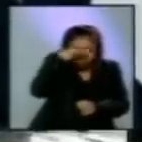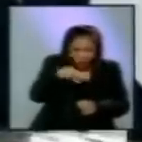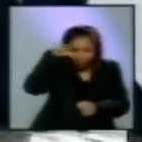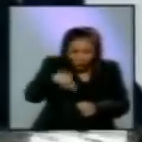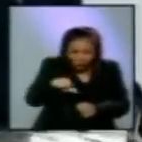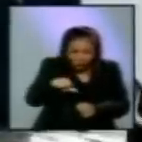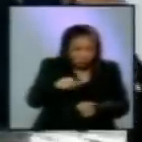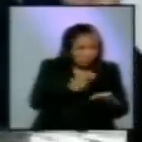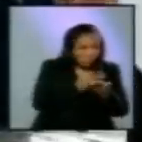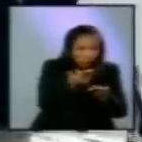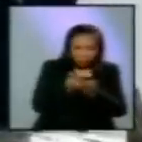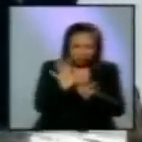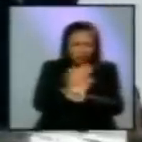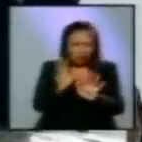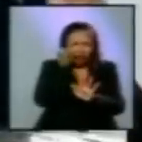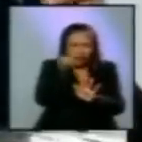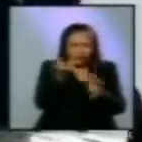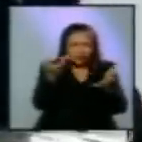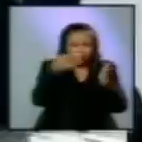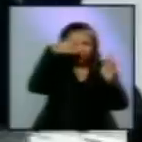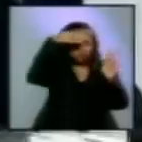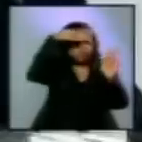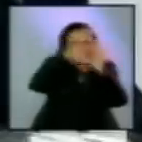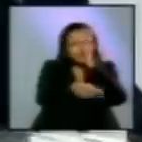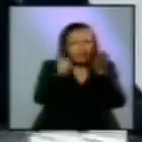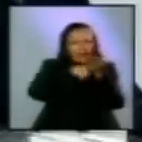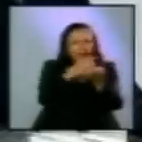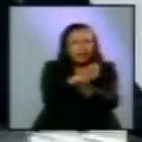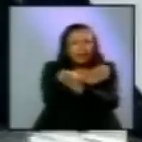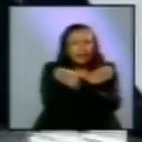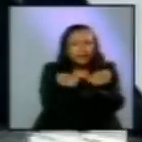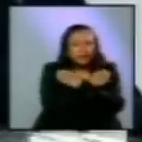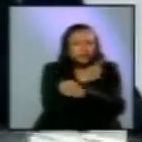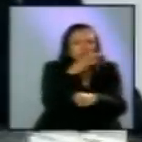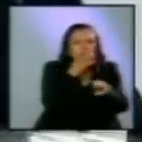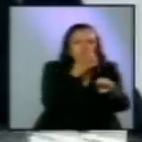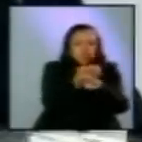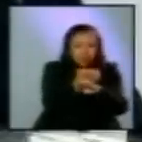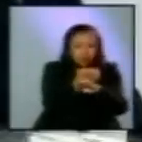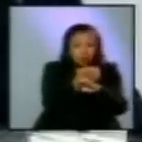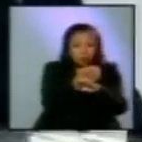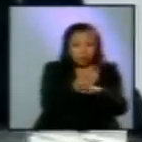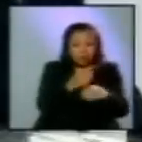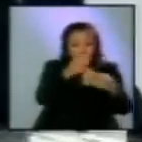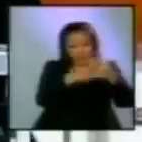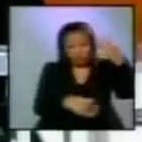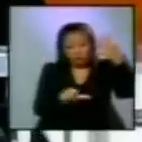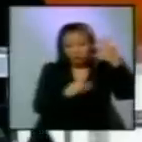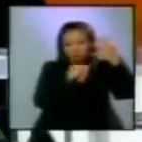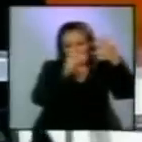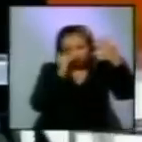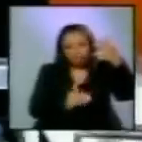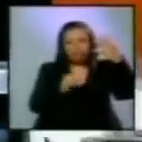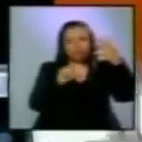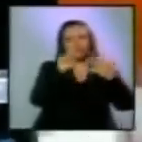propone, que logró desplomar la calidad educativa en su estado, del lugar 11 al 29 en la